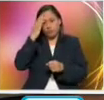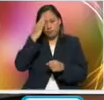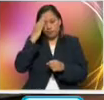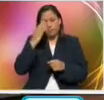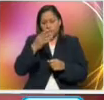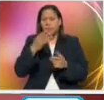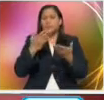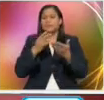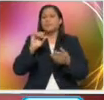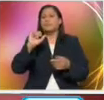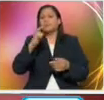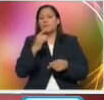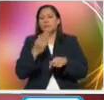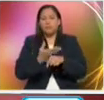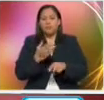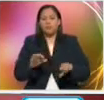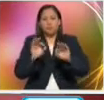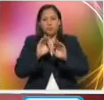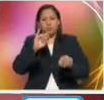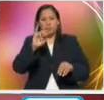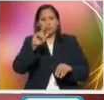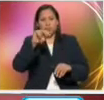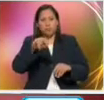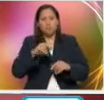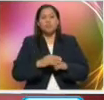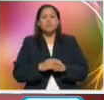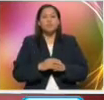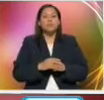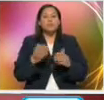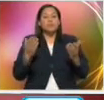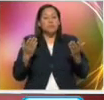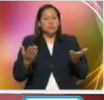muy importante, Juan, es que